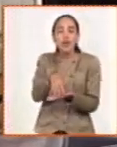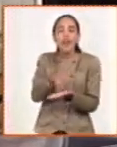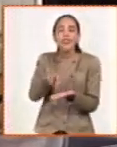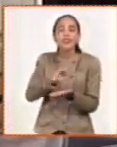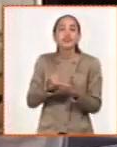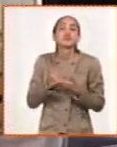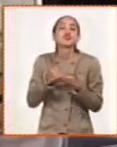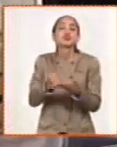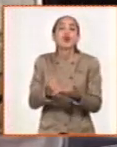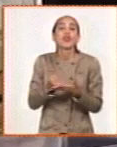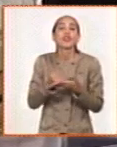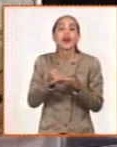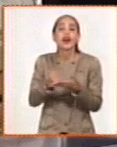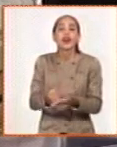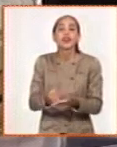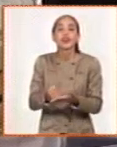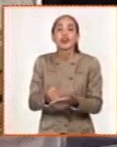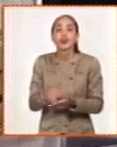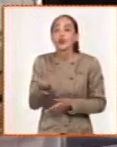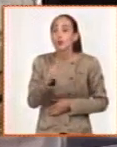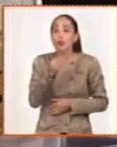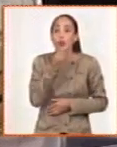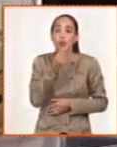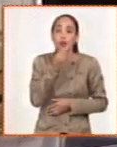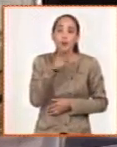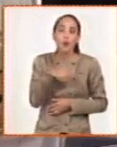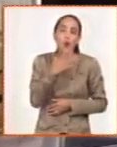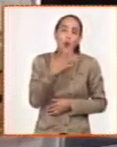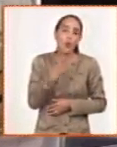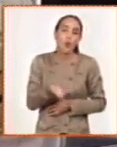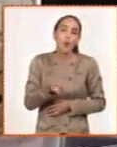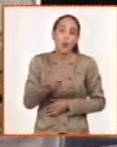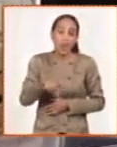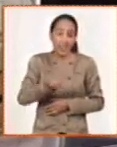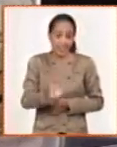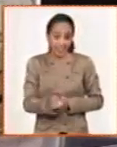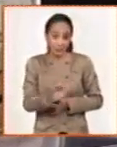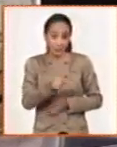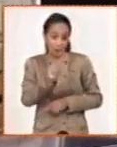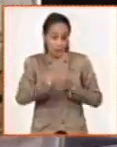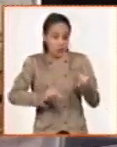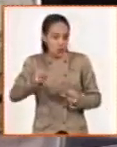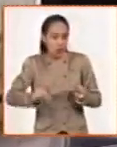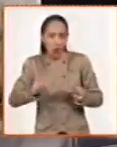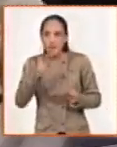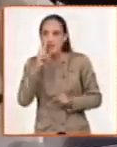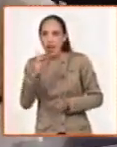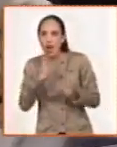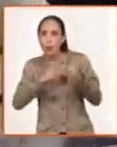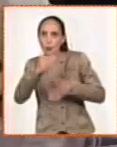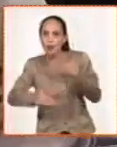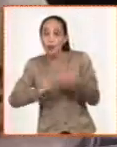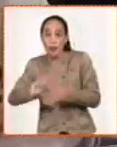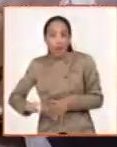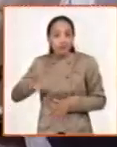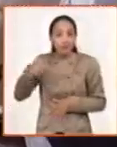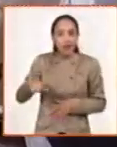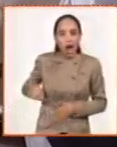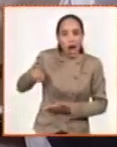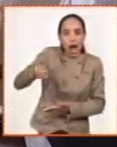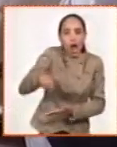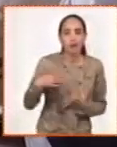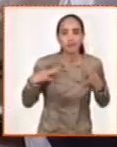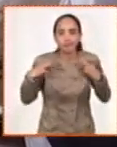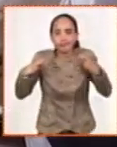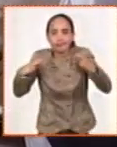no podríamos llevar adelante esto. Ya la gente, hay cualquier fenómeno y al otro día se aparecen con una java de ropa, sin con un poquito